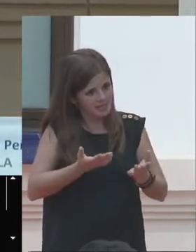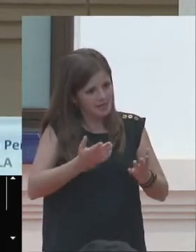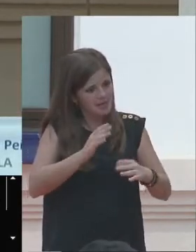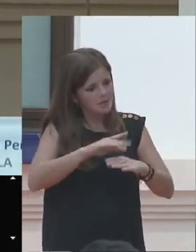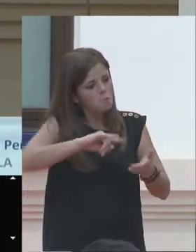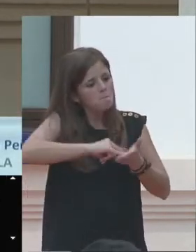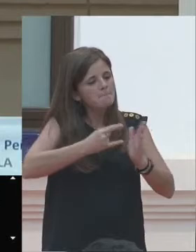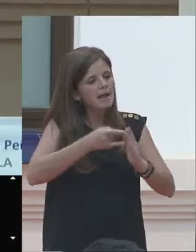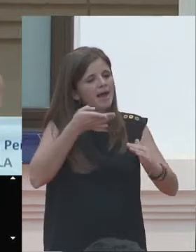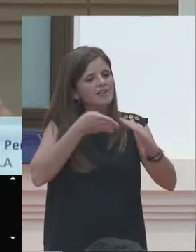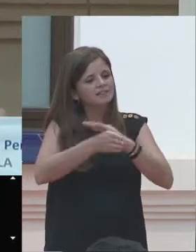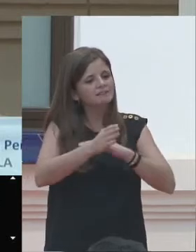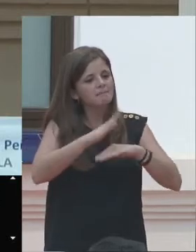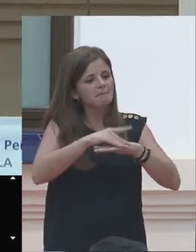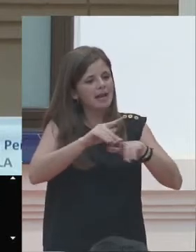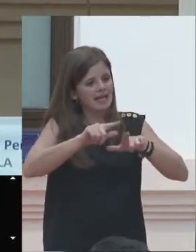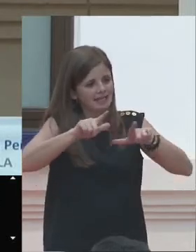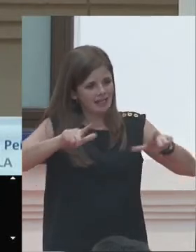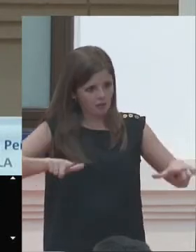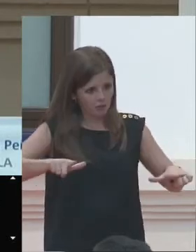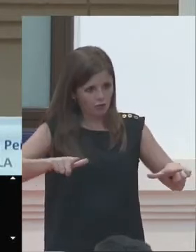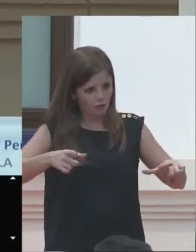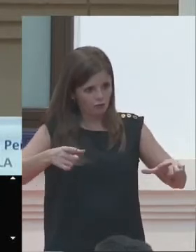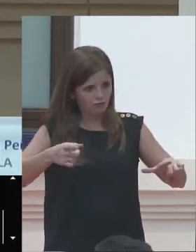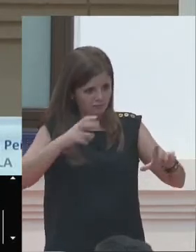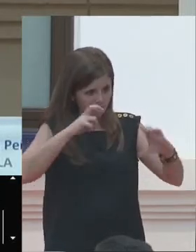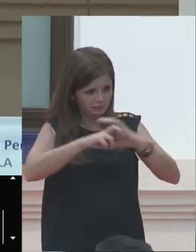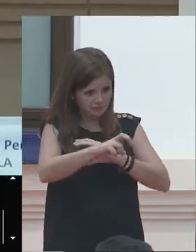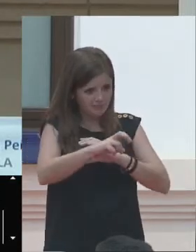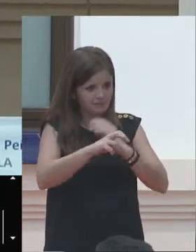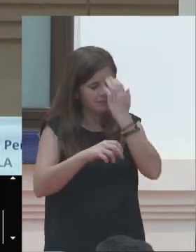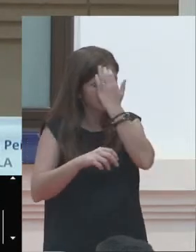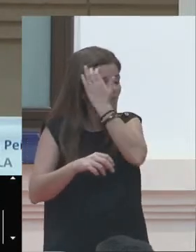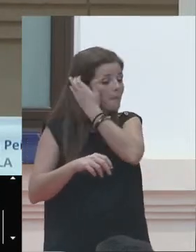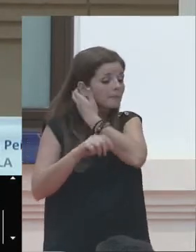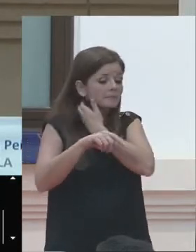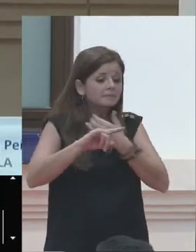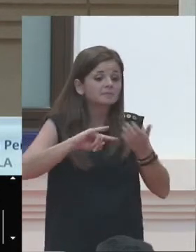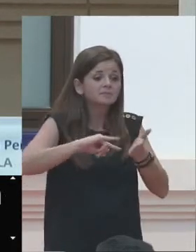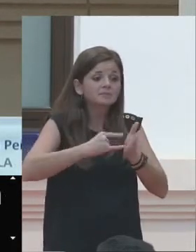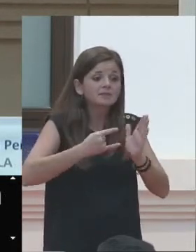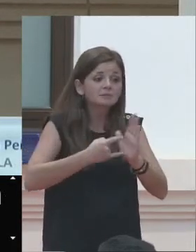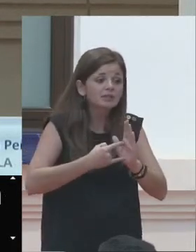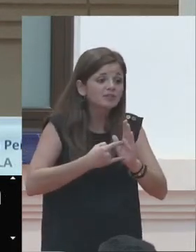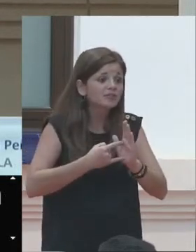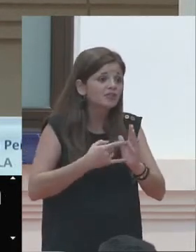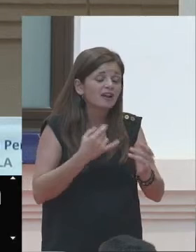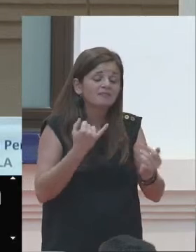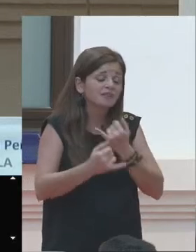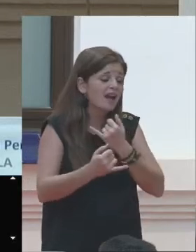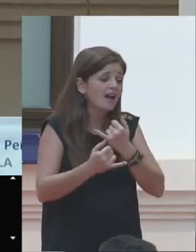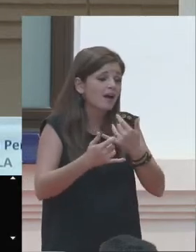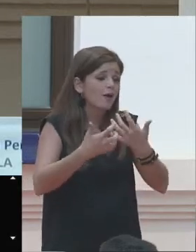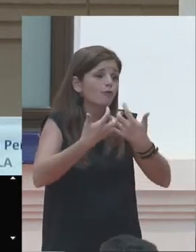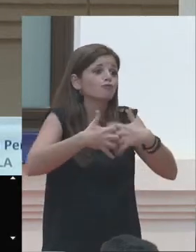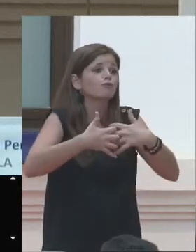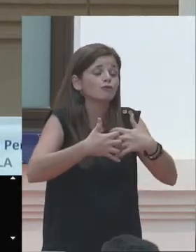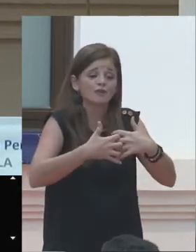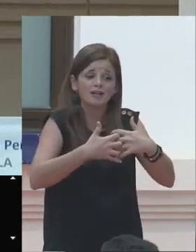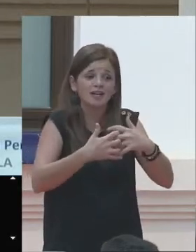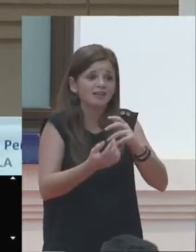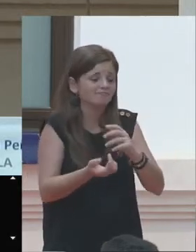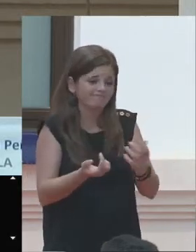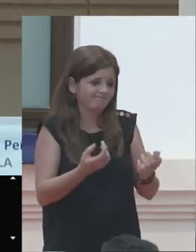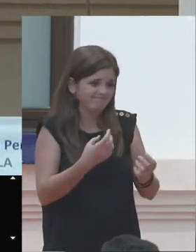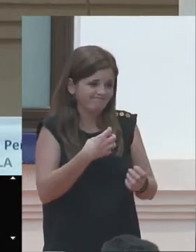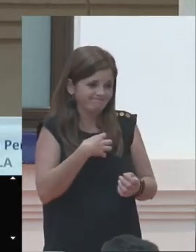instalaciones. La lástima de un proyecto como este es que no ha llegado a poderse poner en funcionamiento, porque además es un sistema